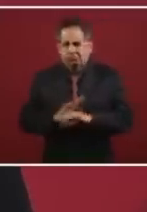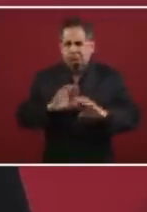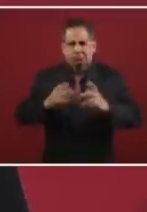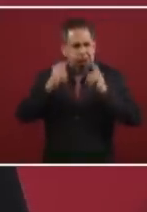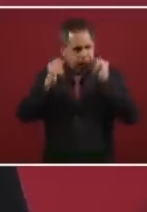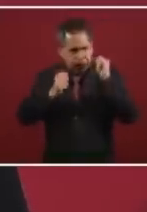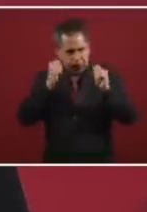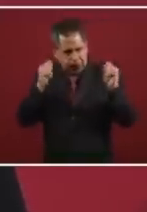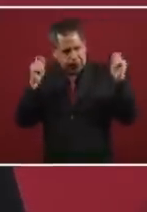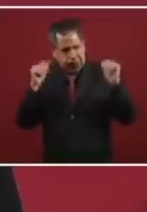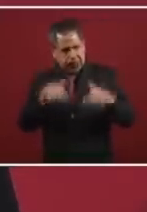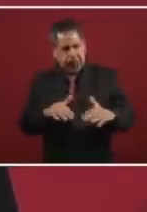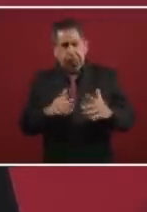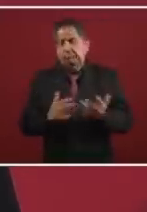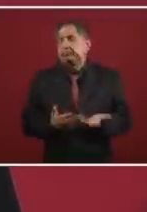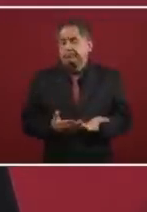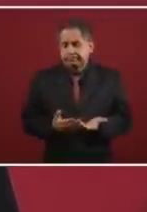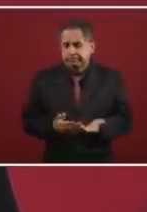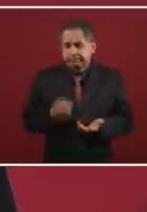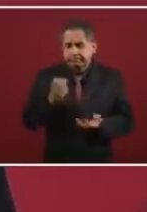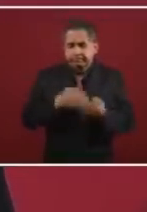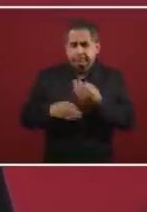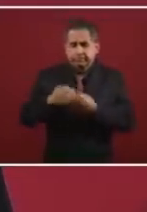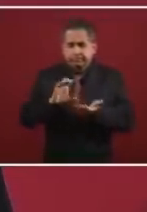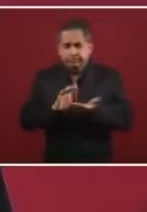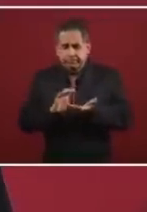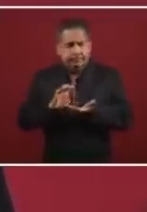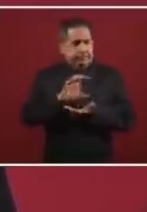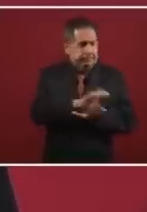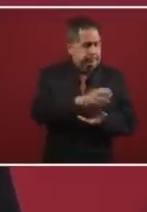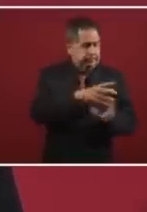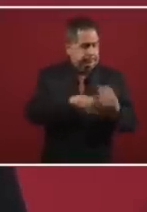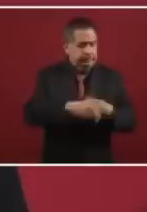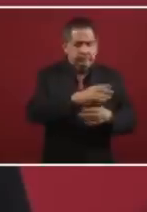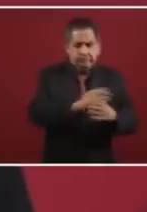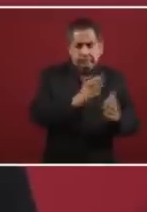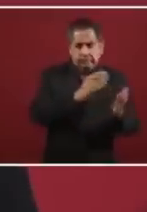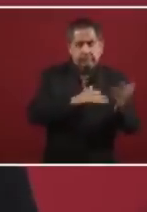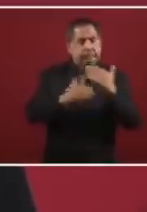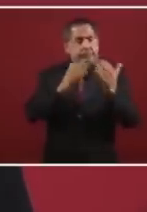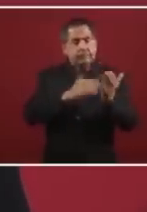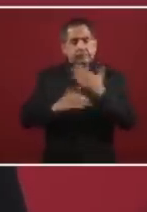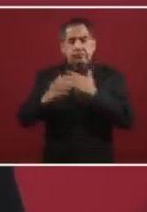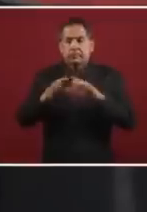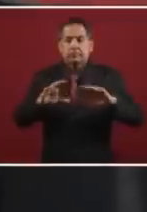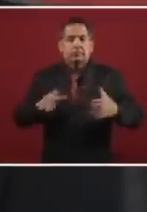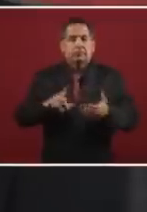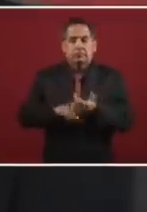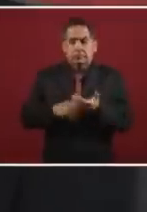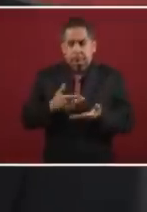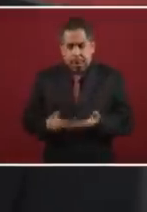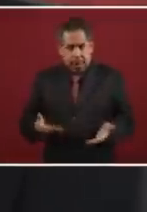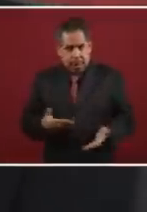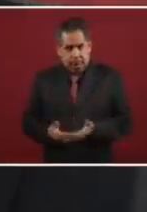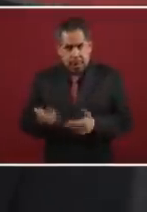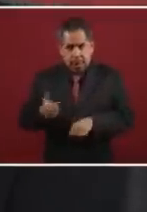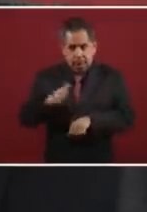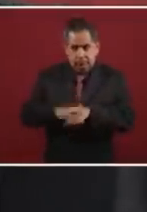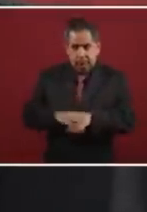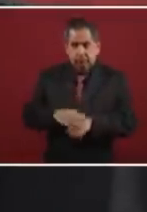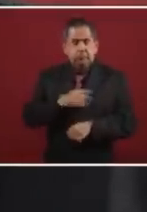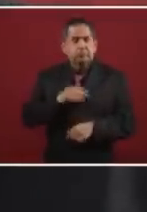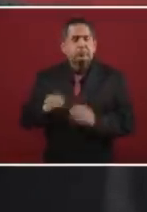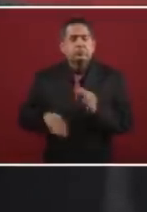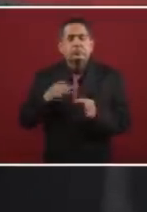y toda inversión y todos los desarrollos que se están llevando a cabo en la presente administración deben de